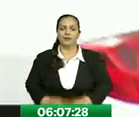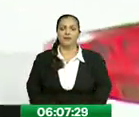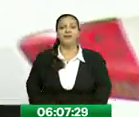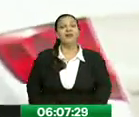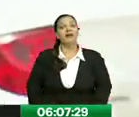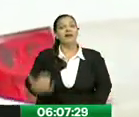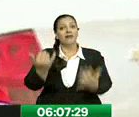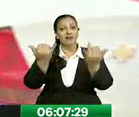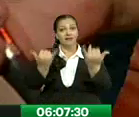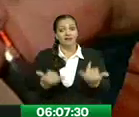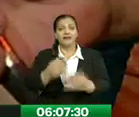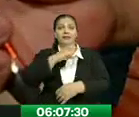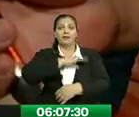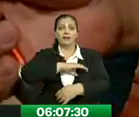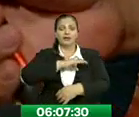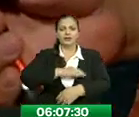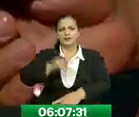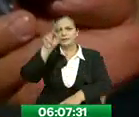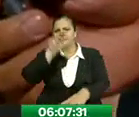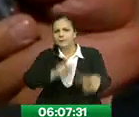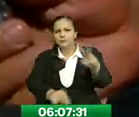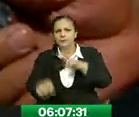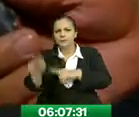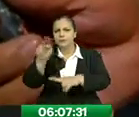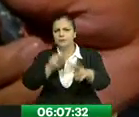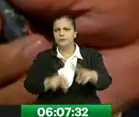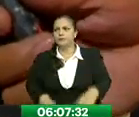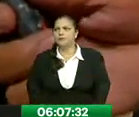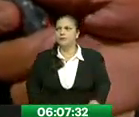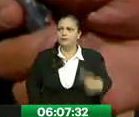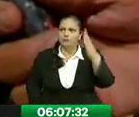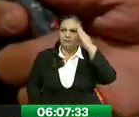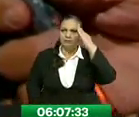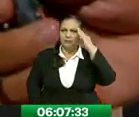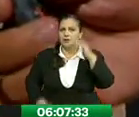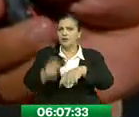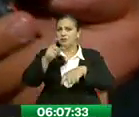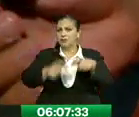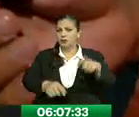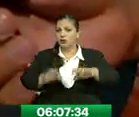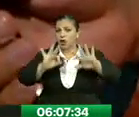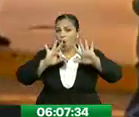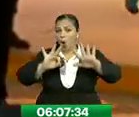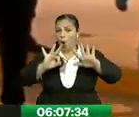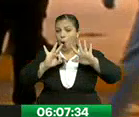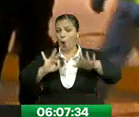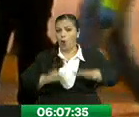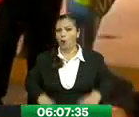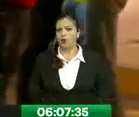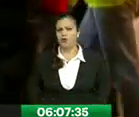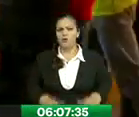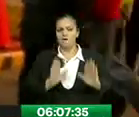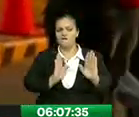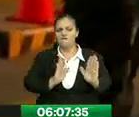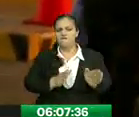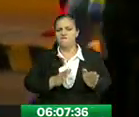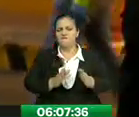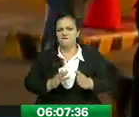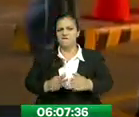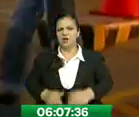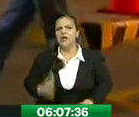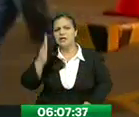de ese robo planificado. Ellos ingresan en el momento que la persona encargada de contar el dinero. Entonces es